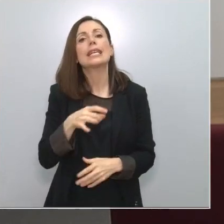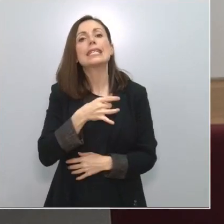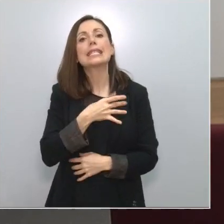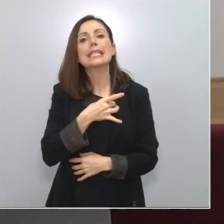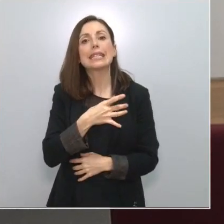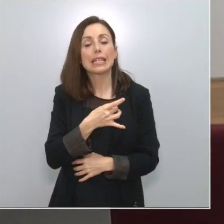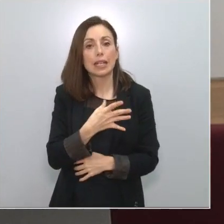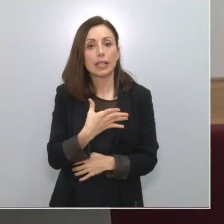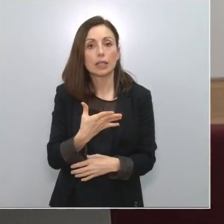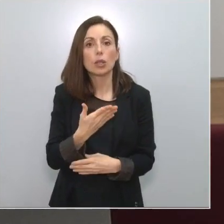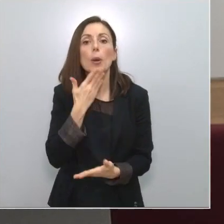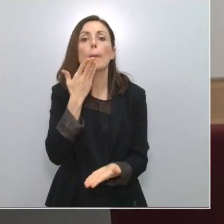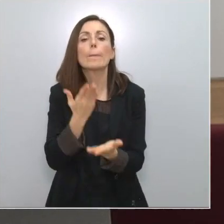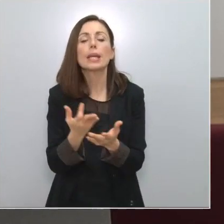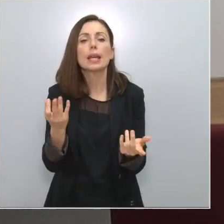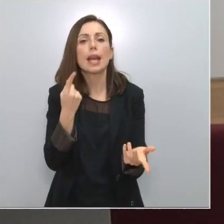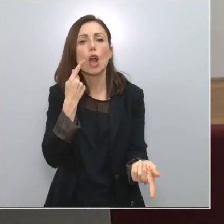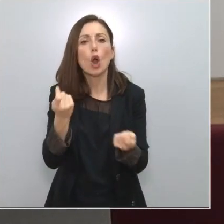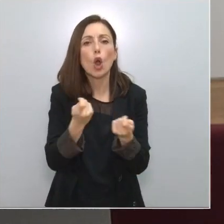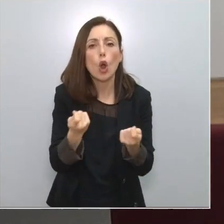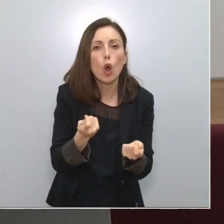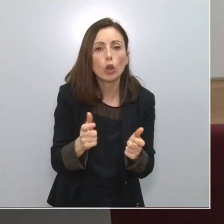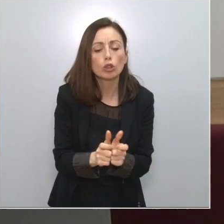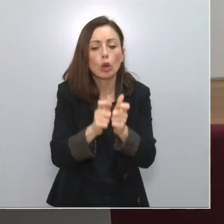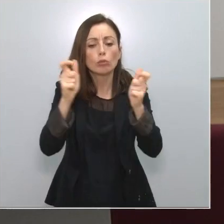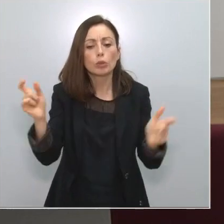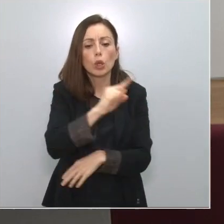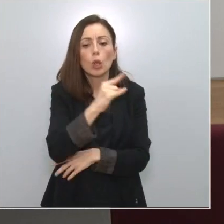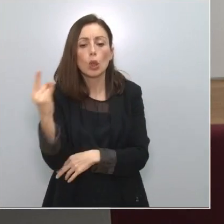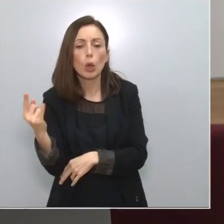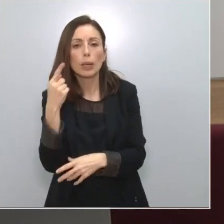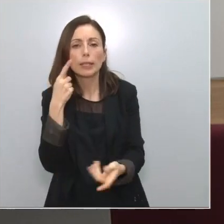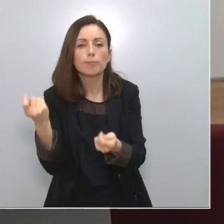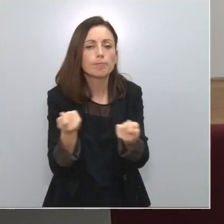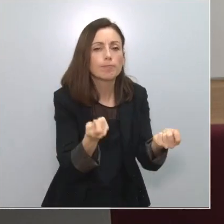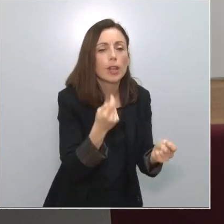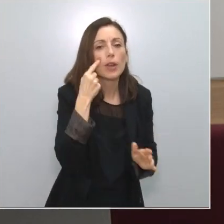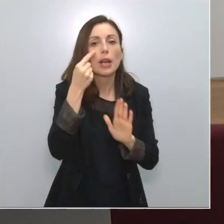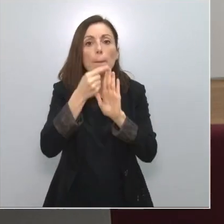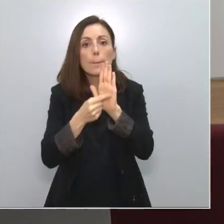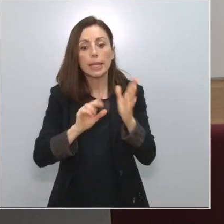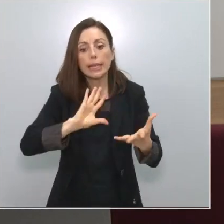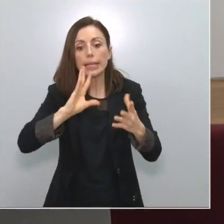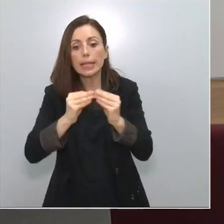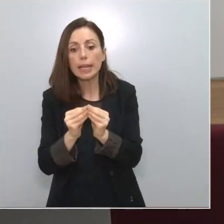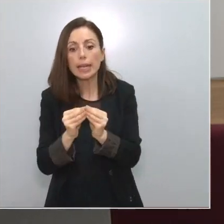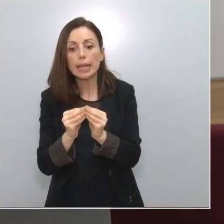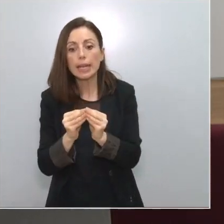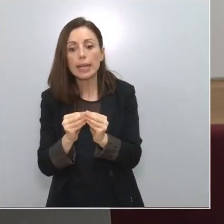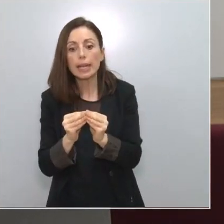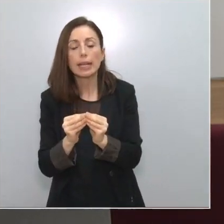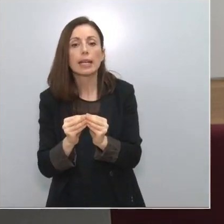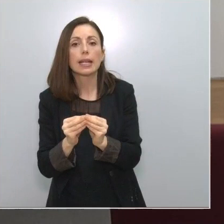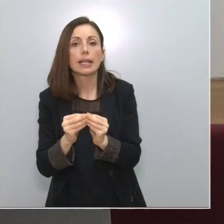han pedido mayor control por parte de la autoridad laboral sobre la aplicación de medidas de prevención en